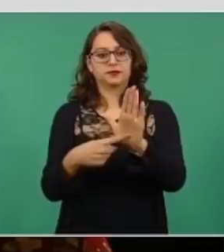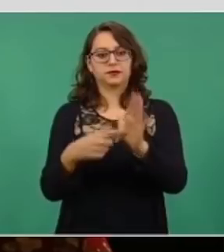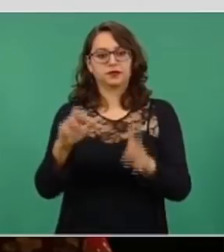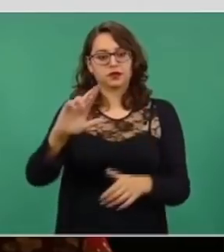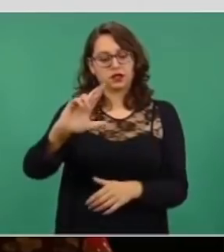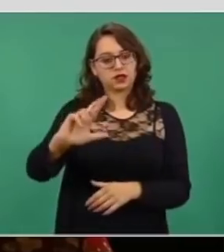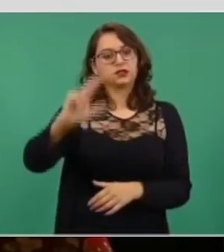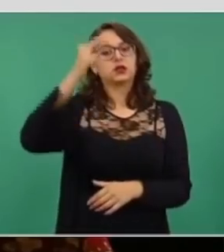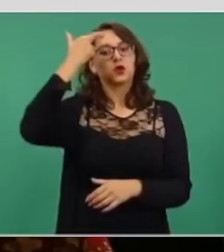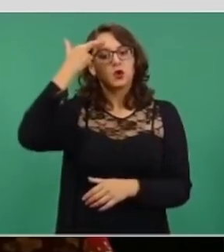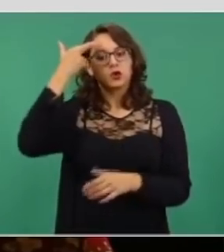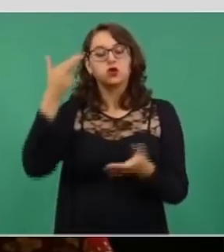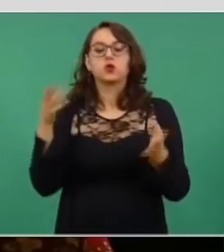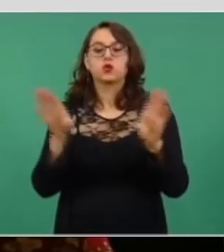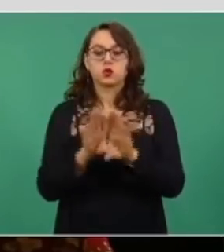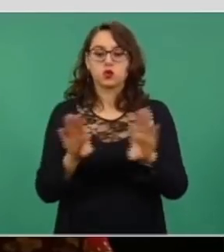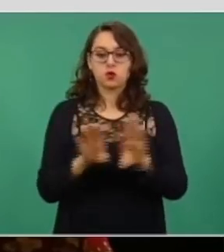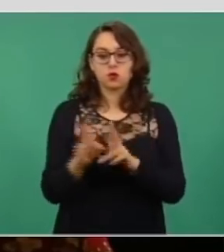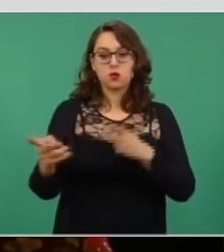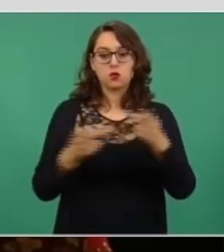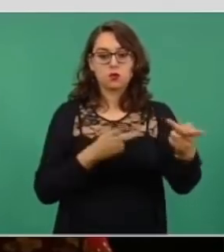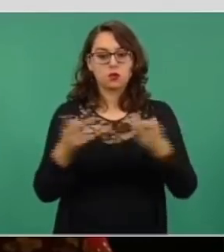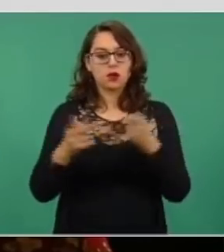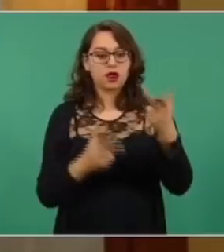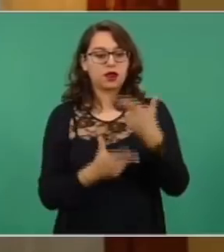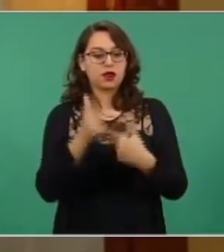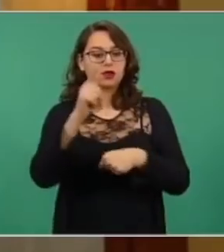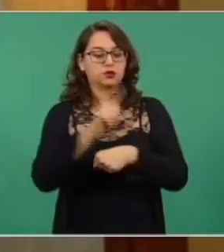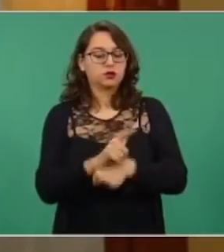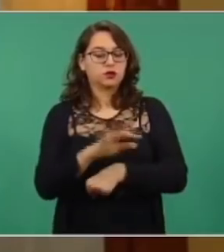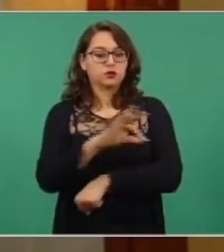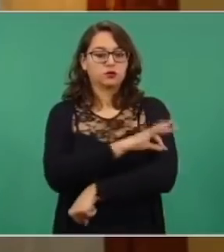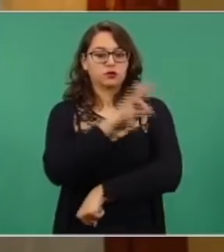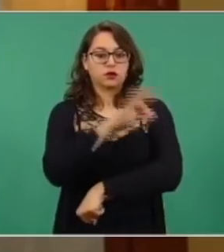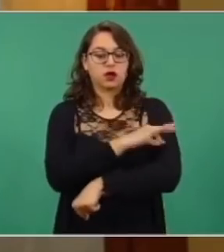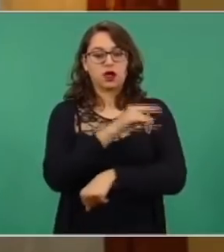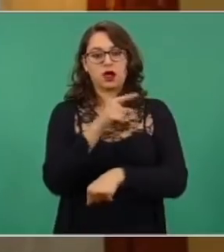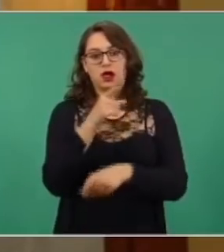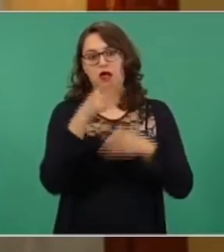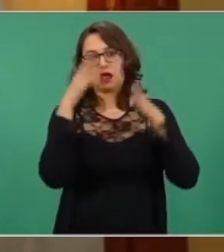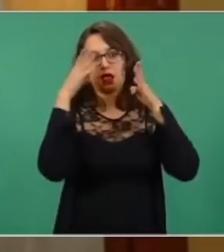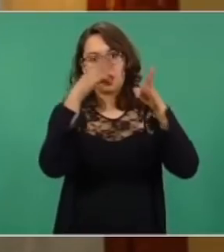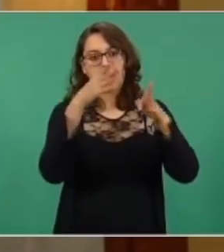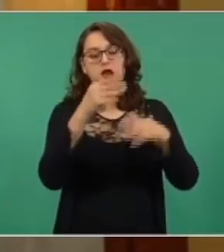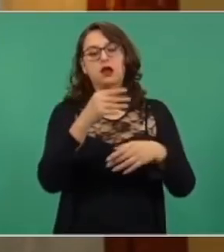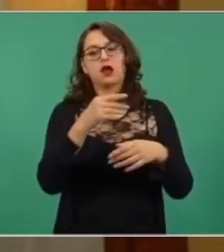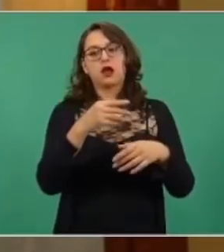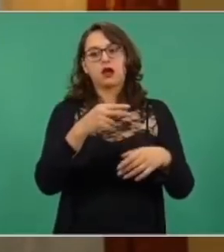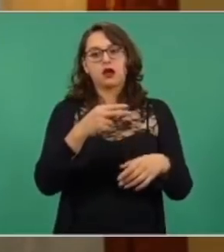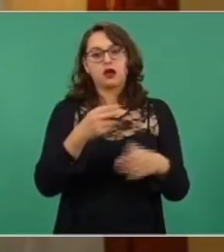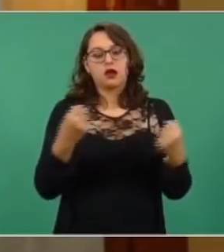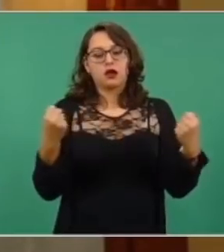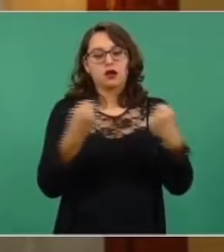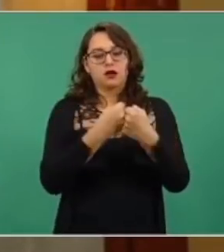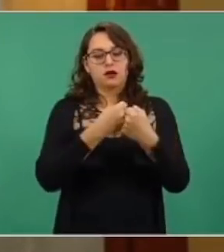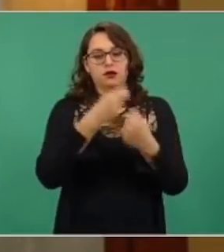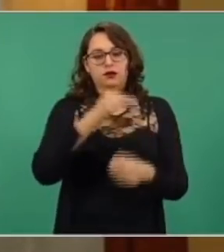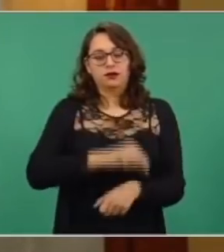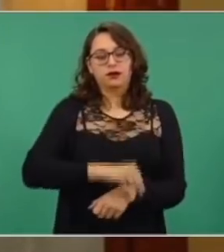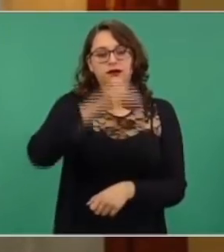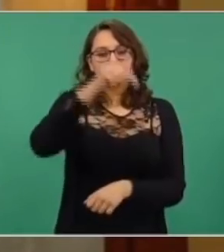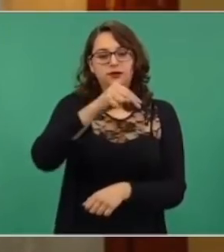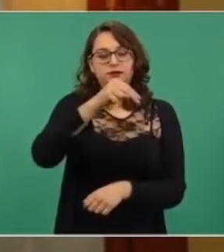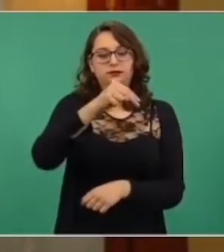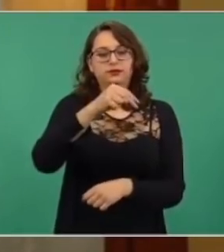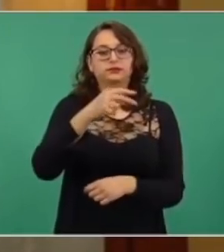recordaremos cuál fue el Plan Nacional de Vacunación en la frontera norte que ayudó, que es una